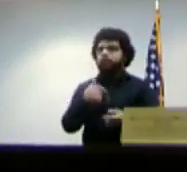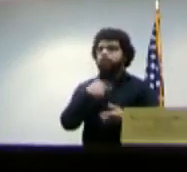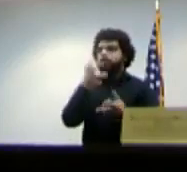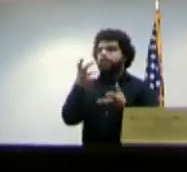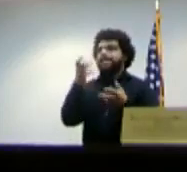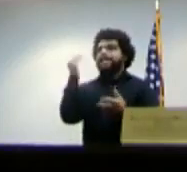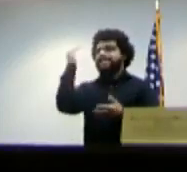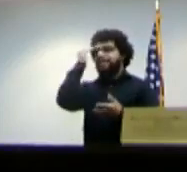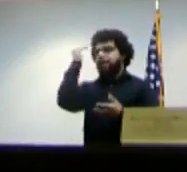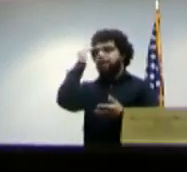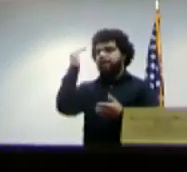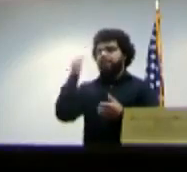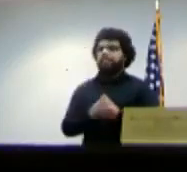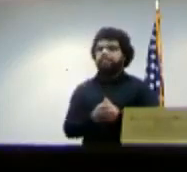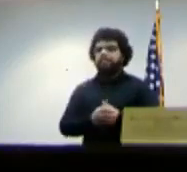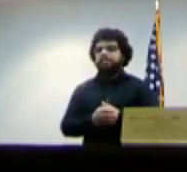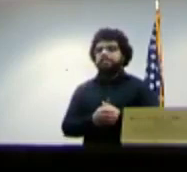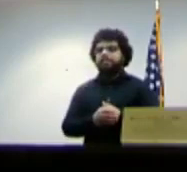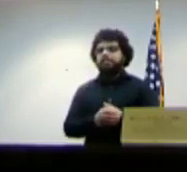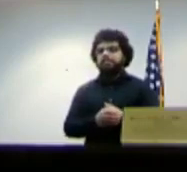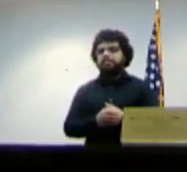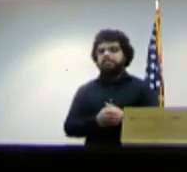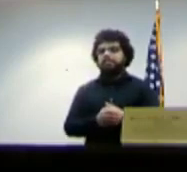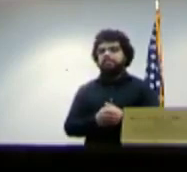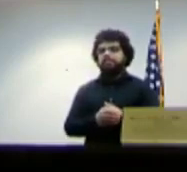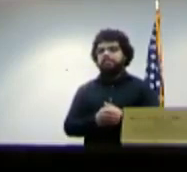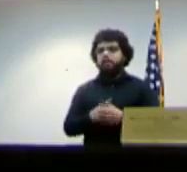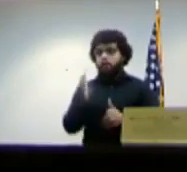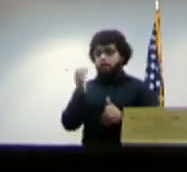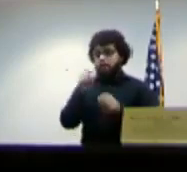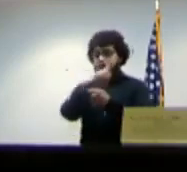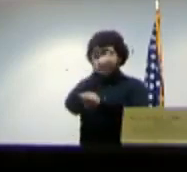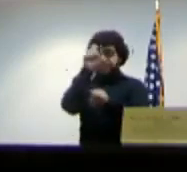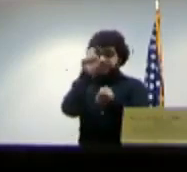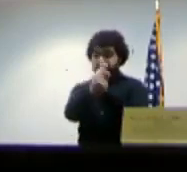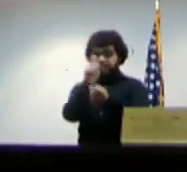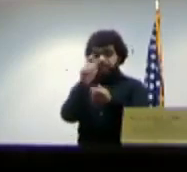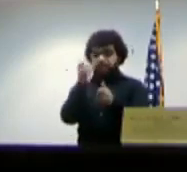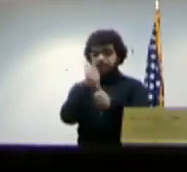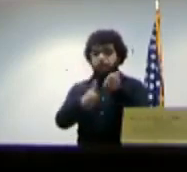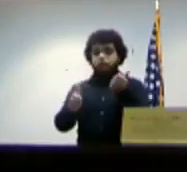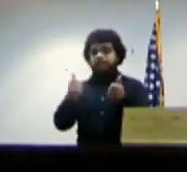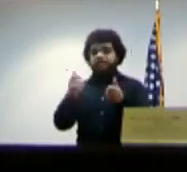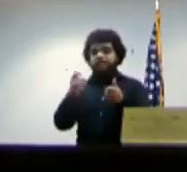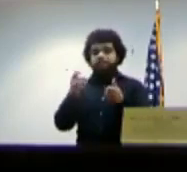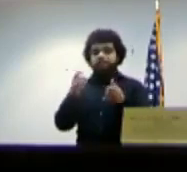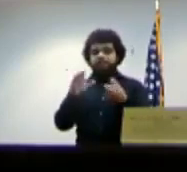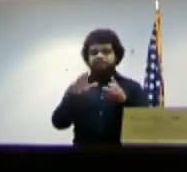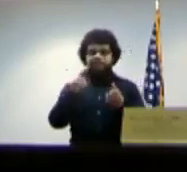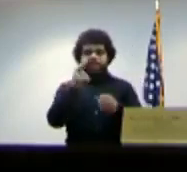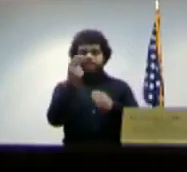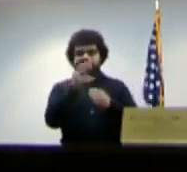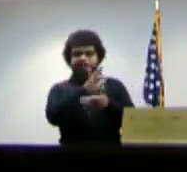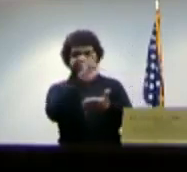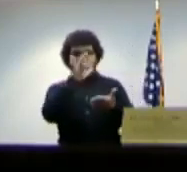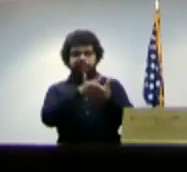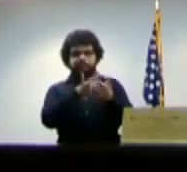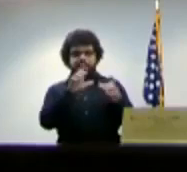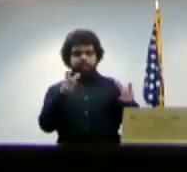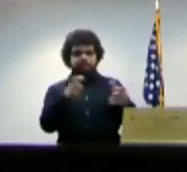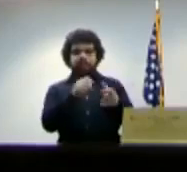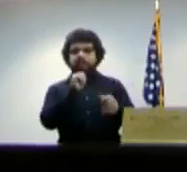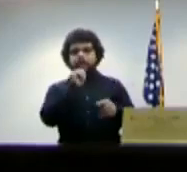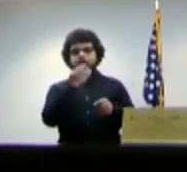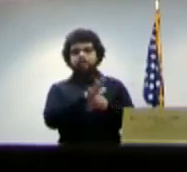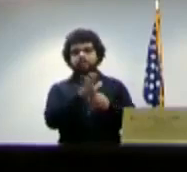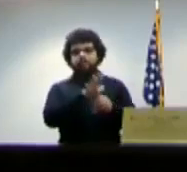saber primeramente cuáles específicamente son las unidades menos eficientes a las que hizo referencia.